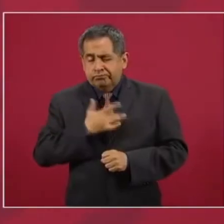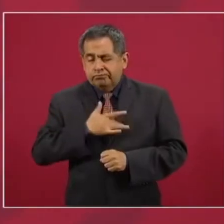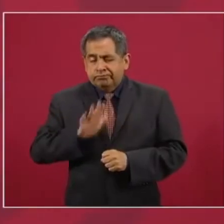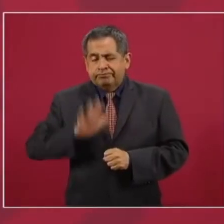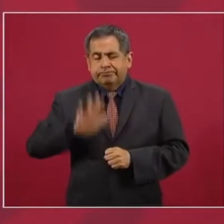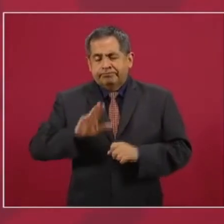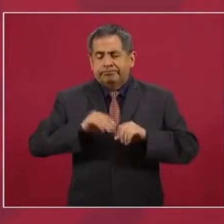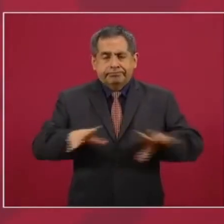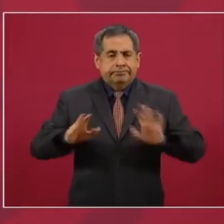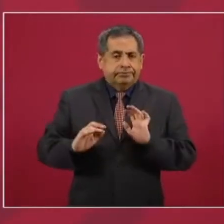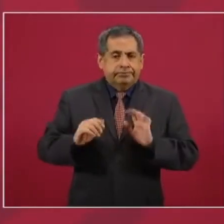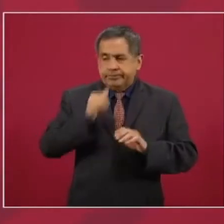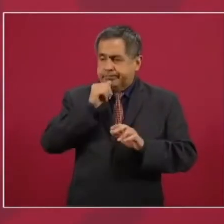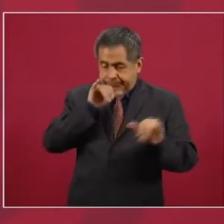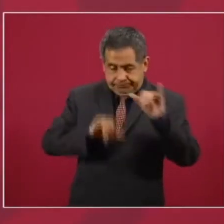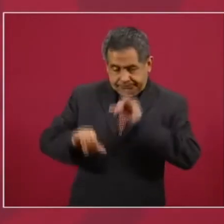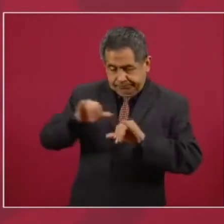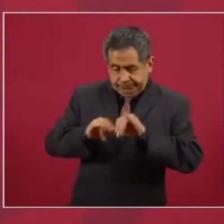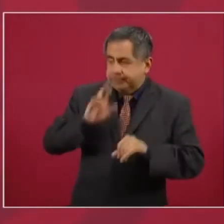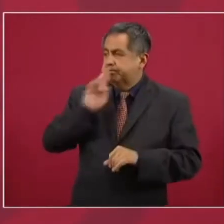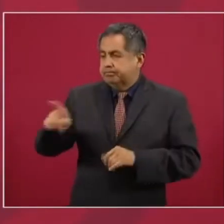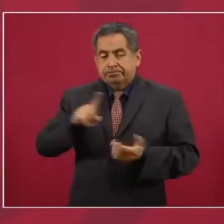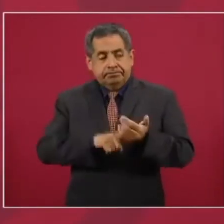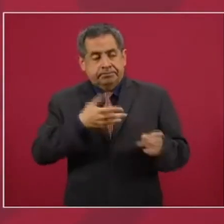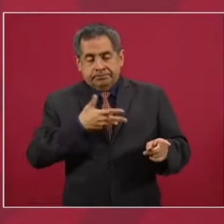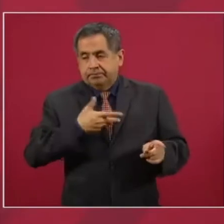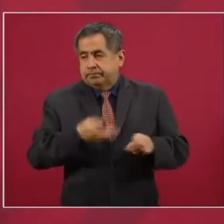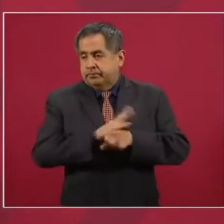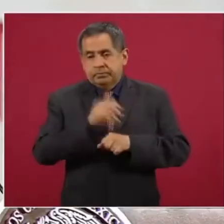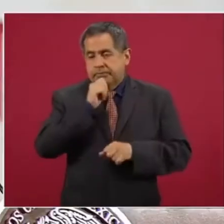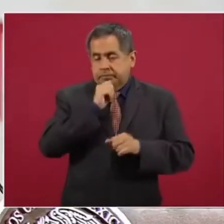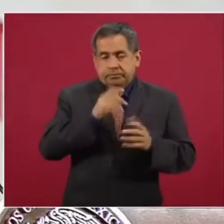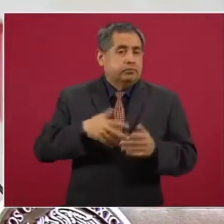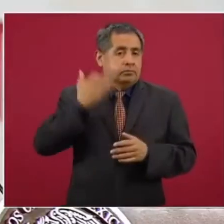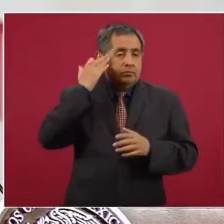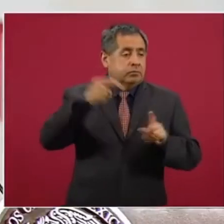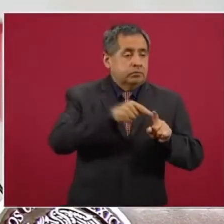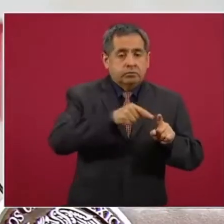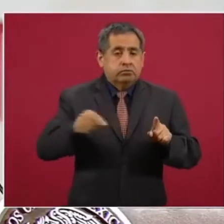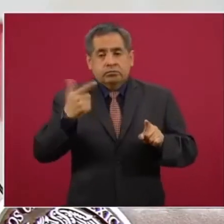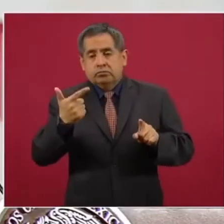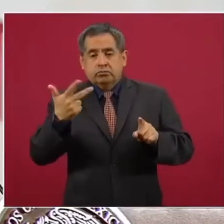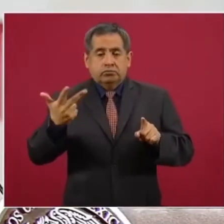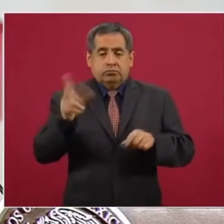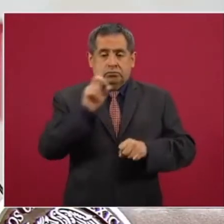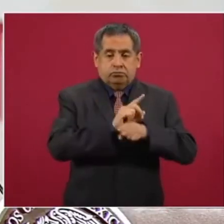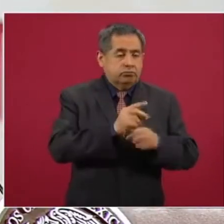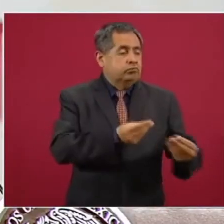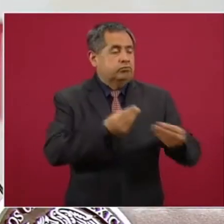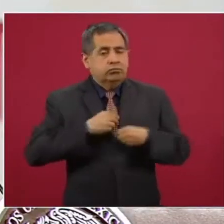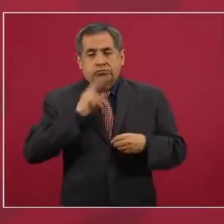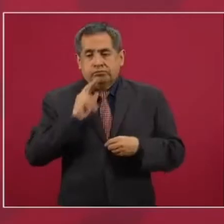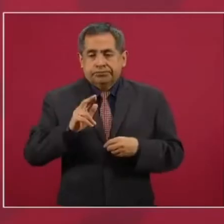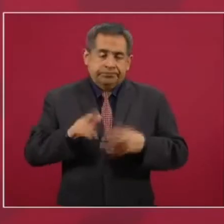independientemente de tener ya el resultado del laboratorio. En promedio, el resultado del laboratorio puede tardar 7, 8 días en promedio,